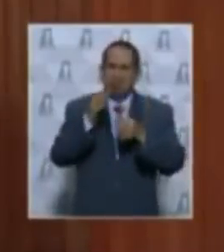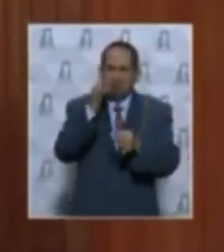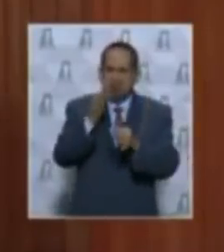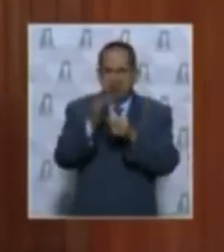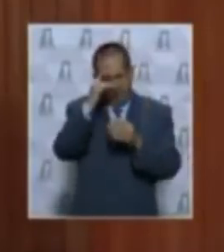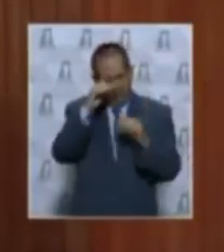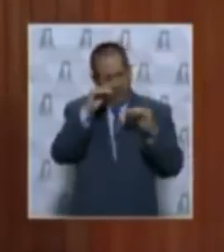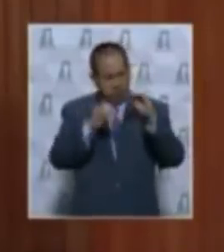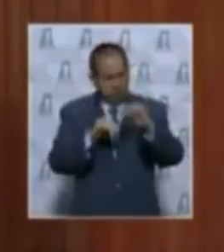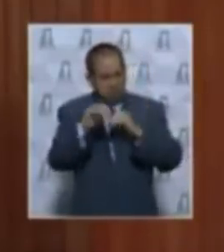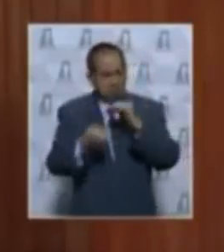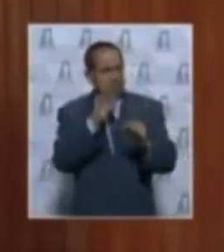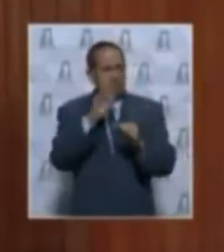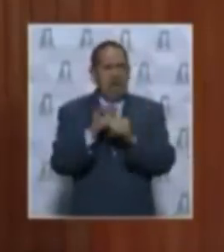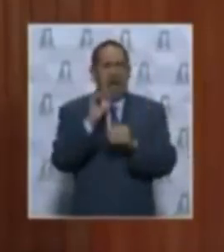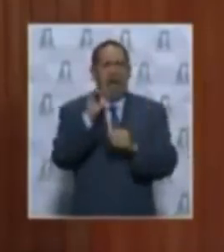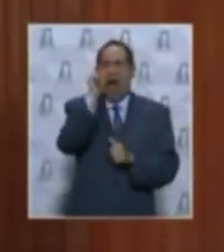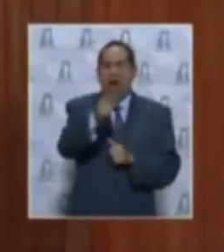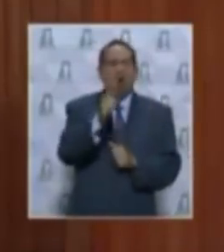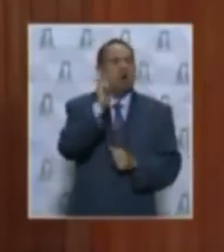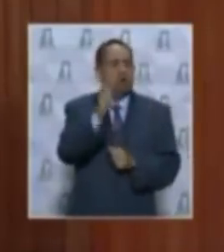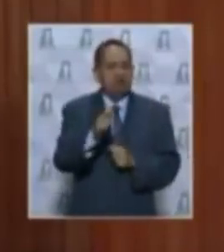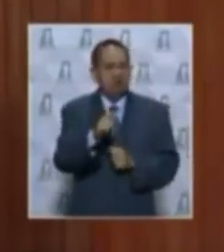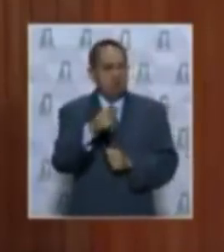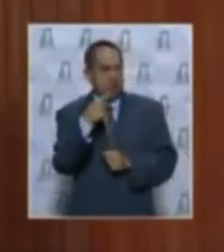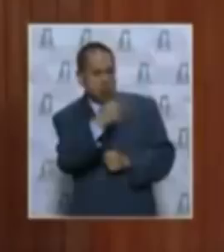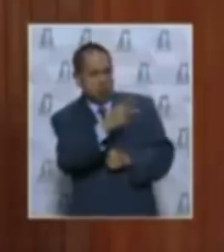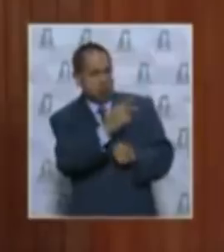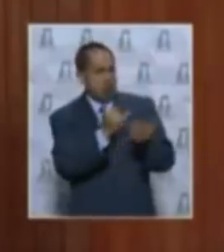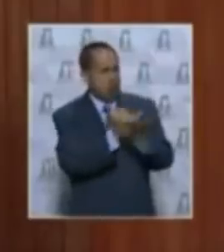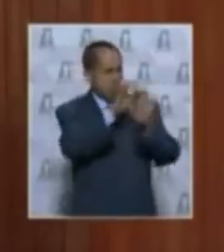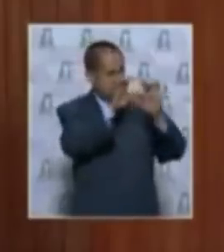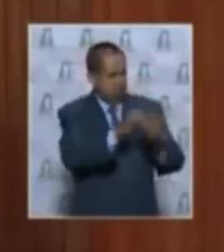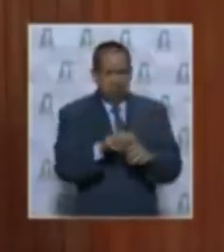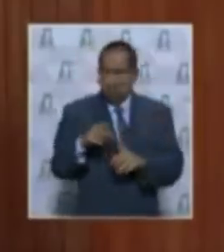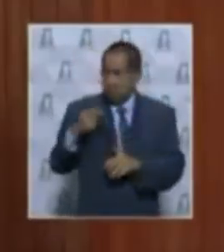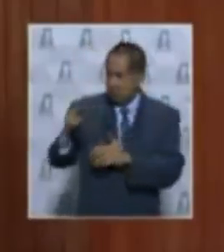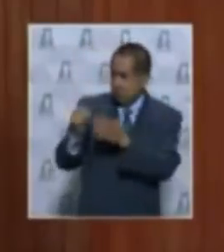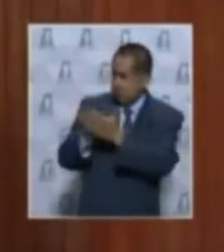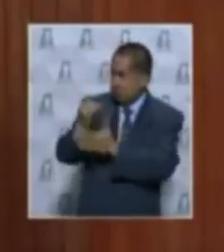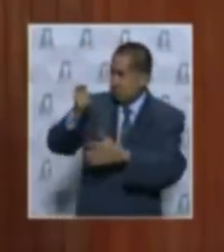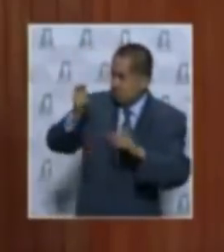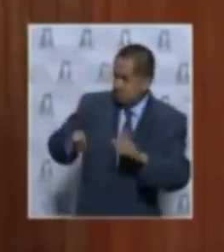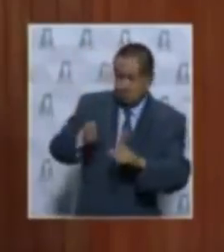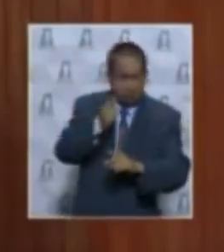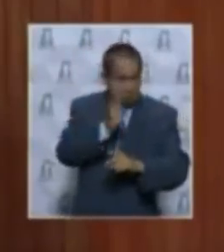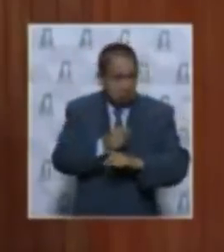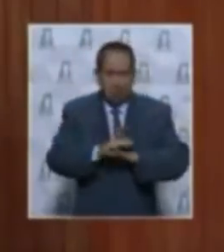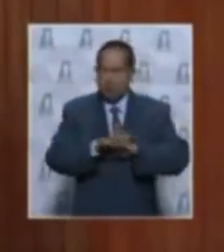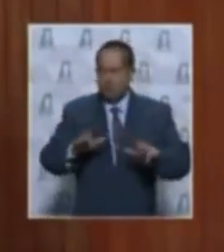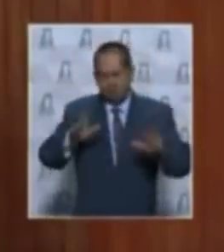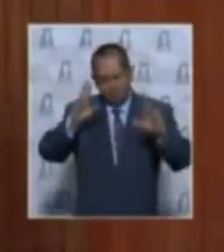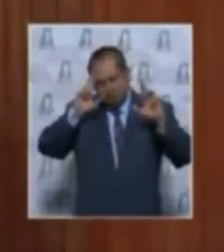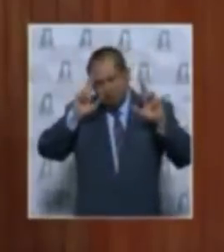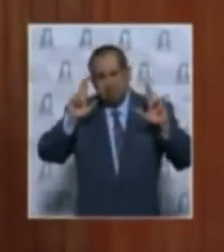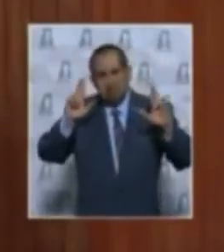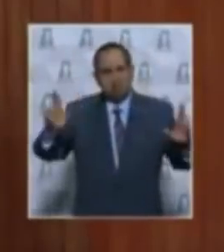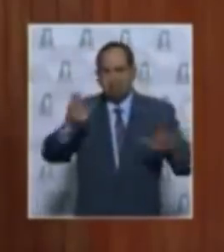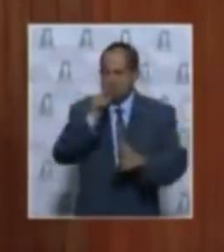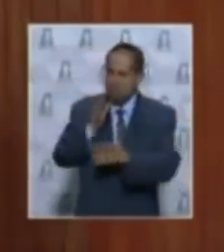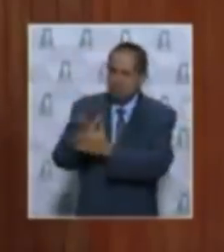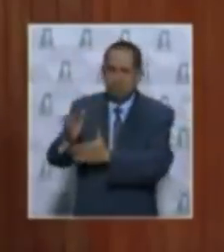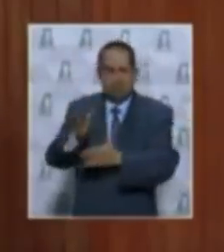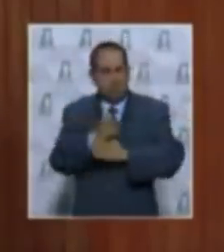elaboración o ejecución de sus dictámenes y habrá y absoluto respeto